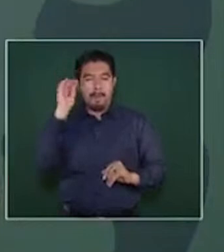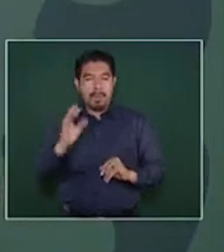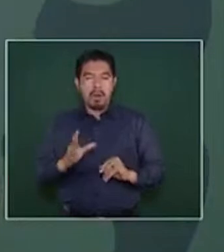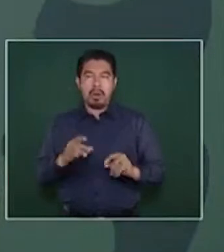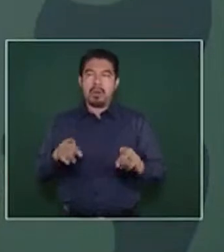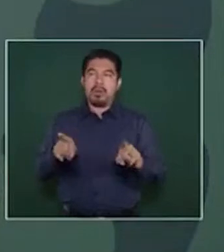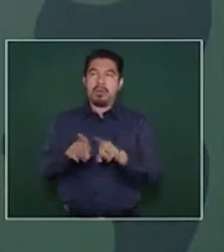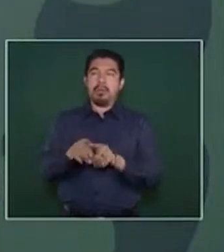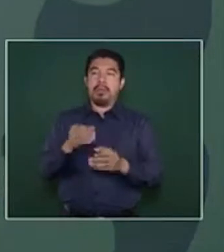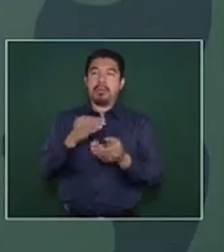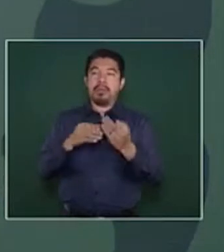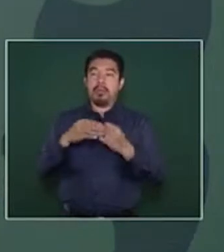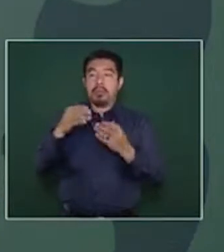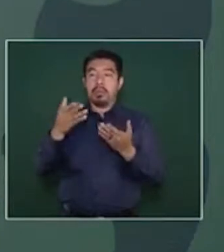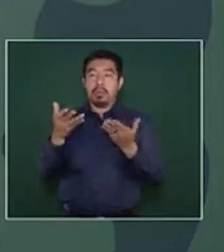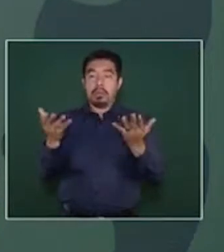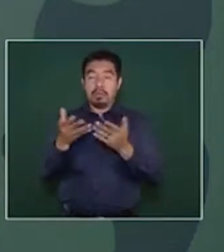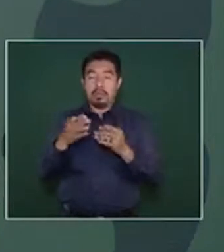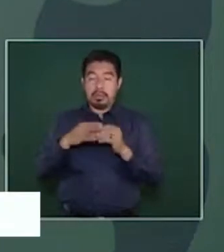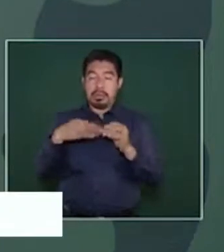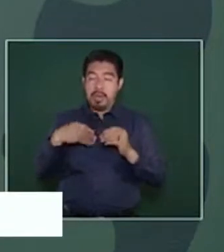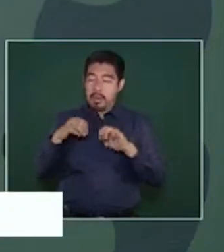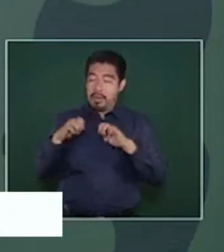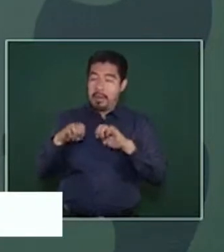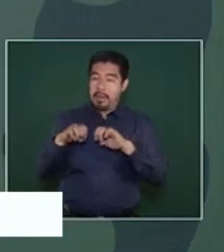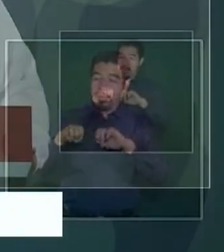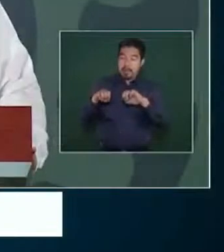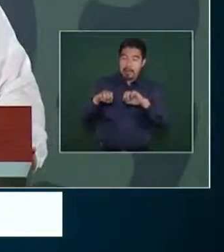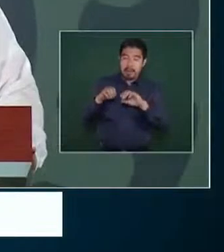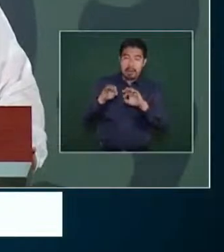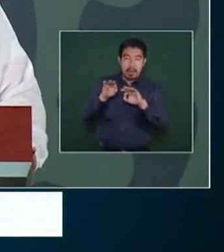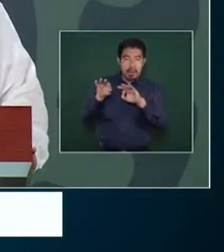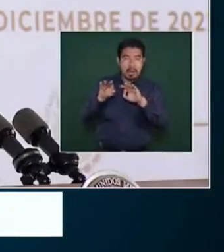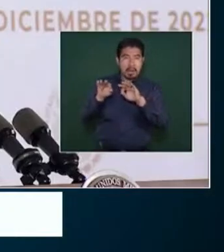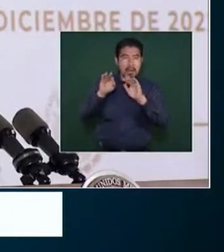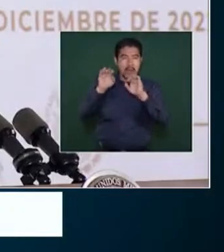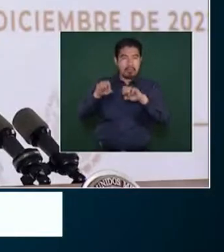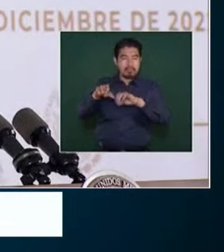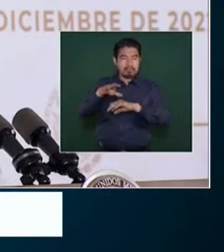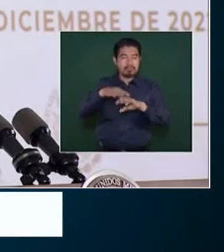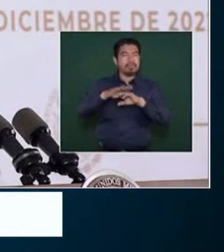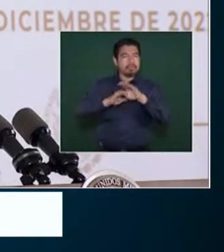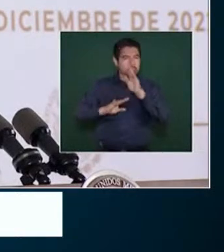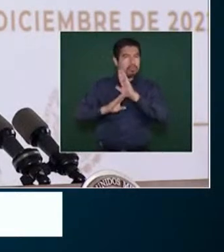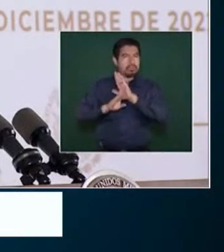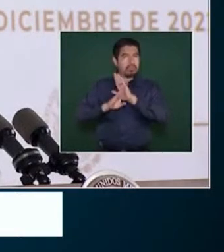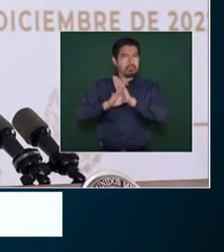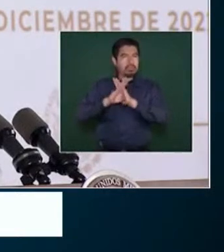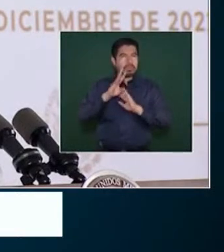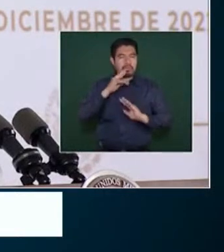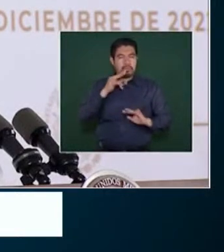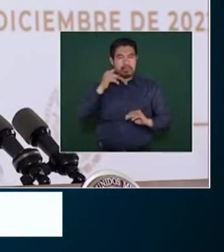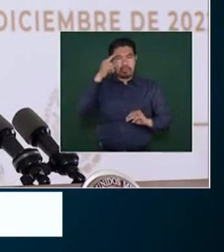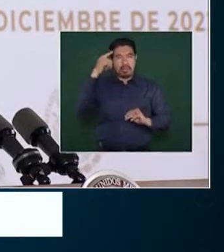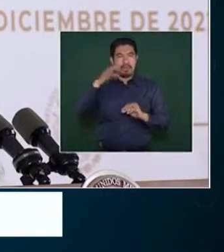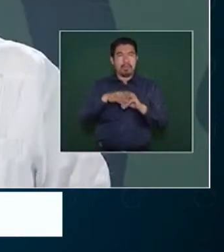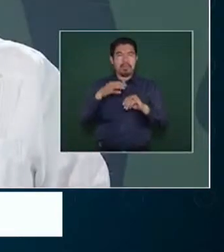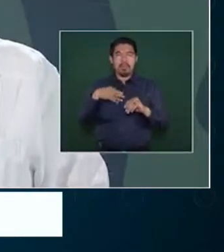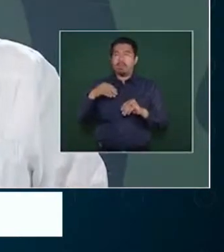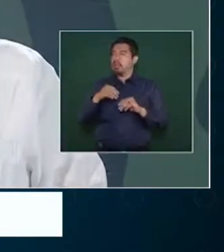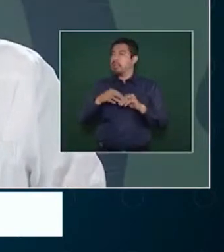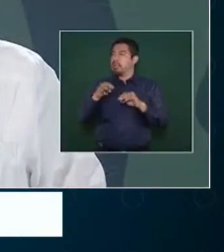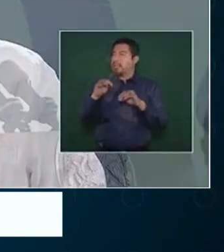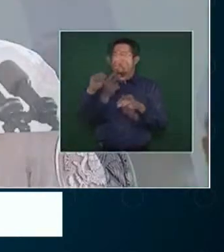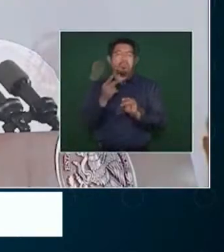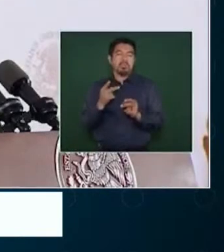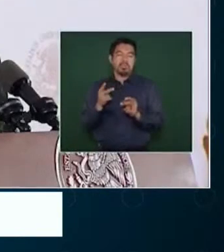asilo. Incluso calificó el gesto como patriótico y recalcó que seguirá homenajeando su trabajo. Y es que también desde